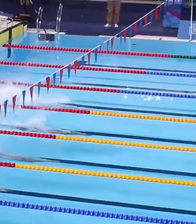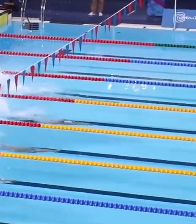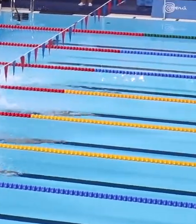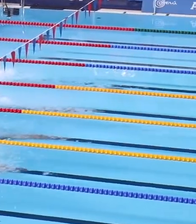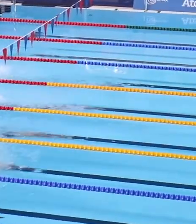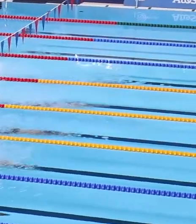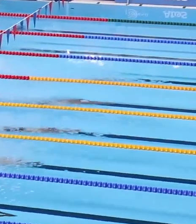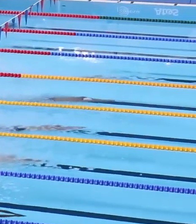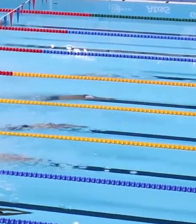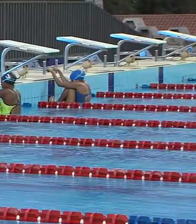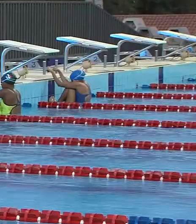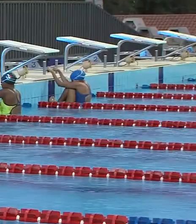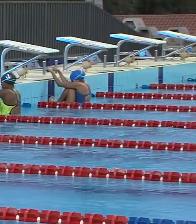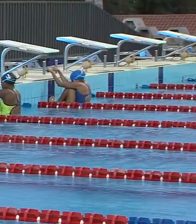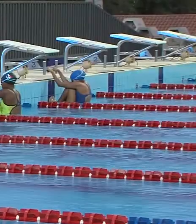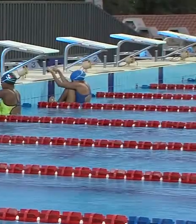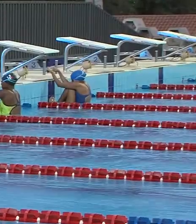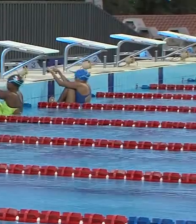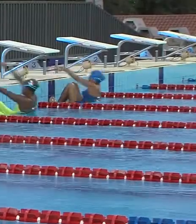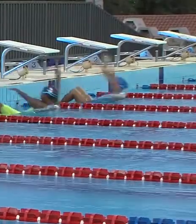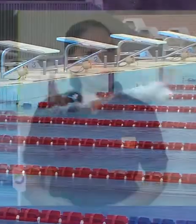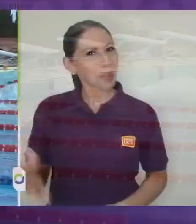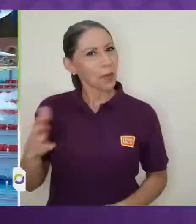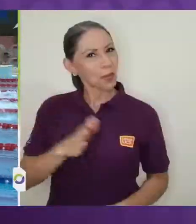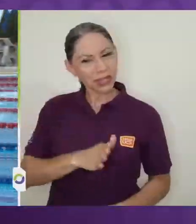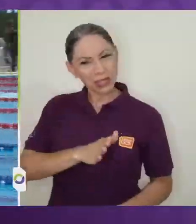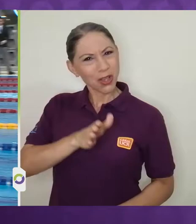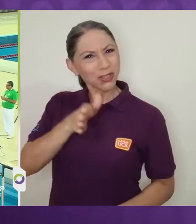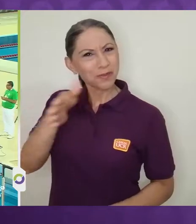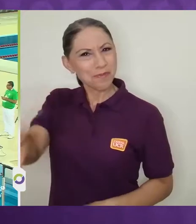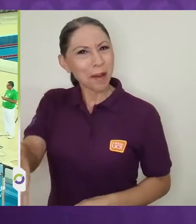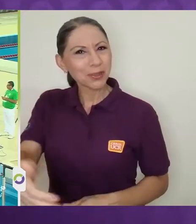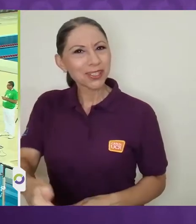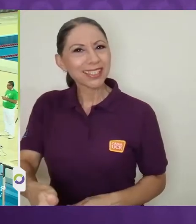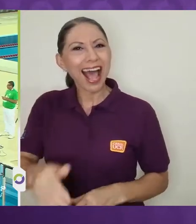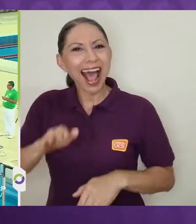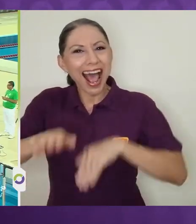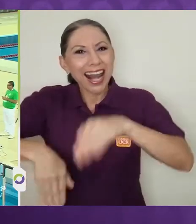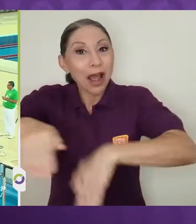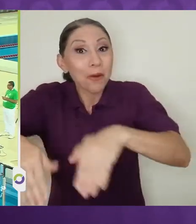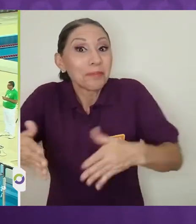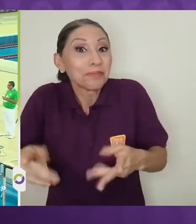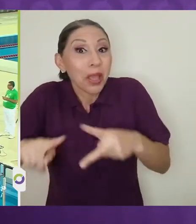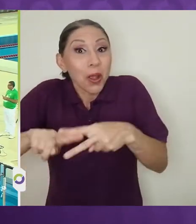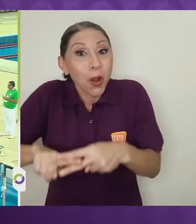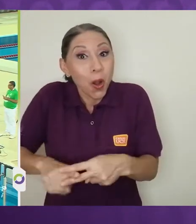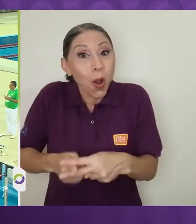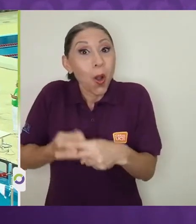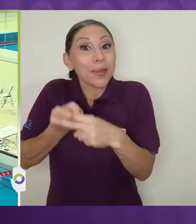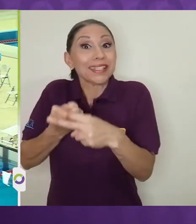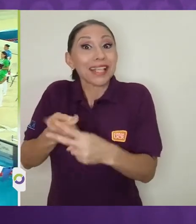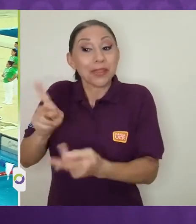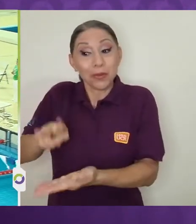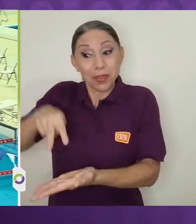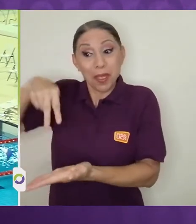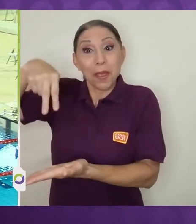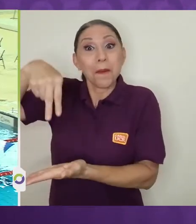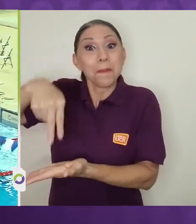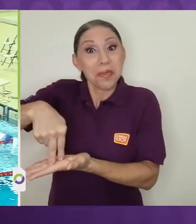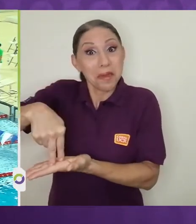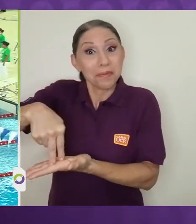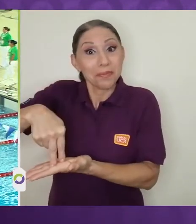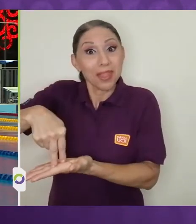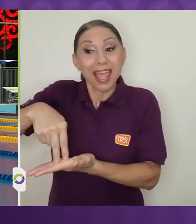Nos vamos al agua. ya sea comenzando de pie en la plataforma